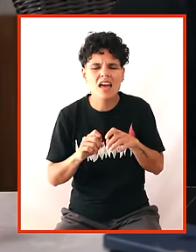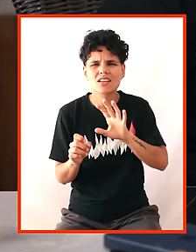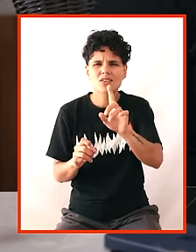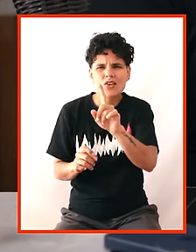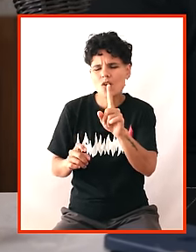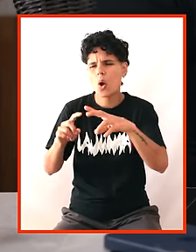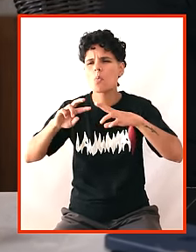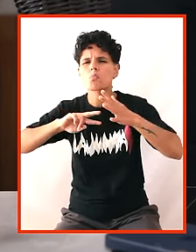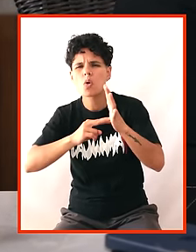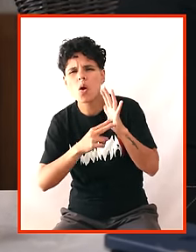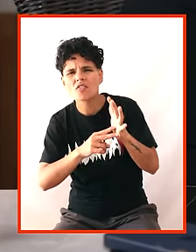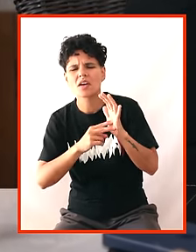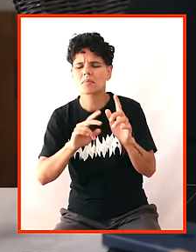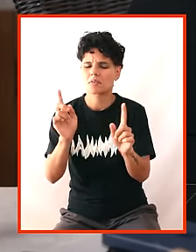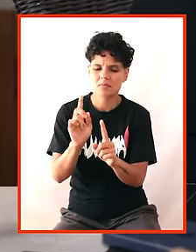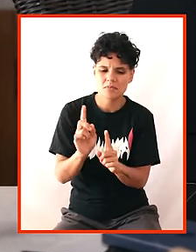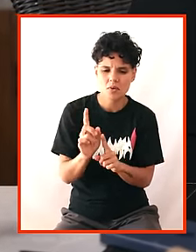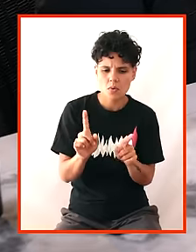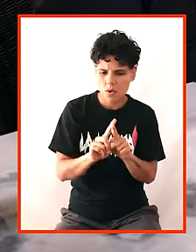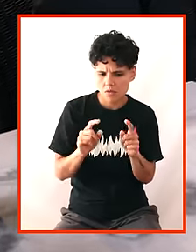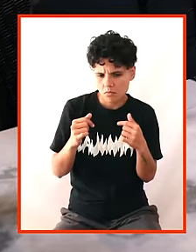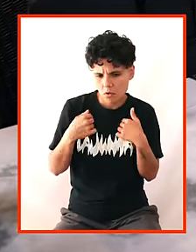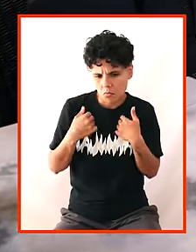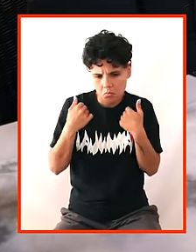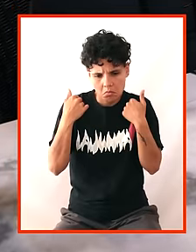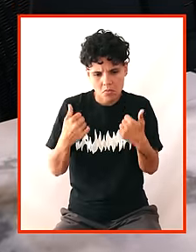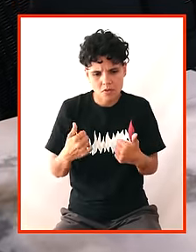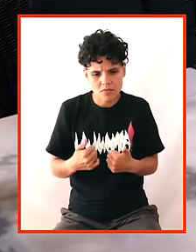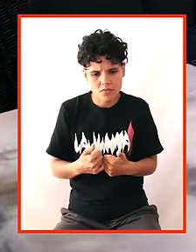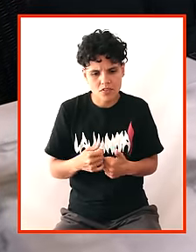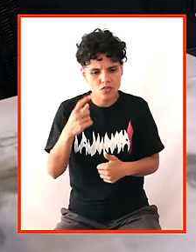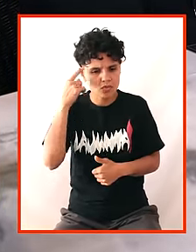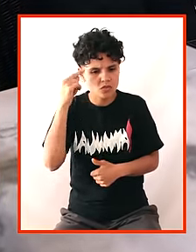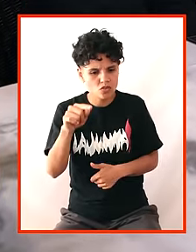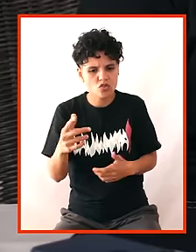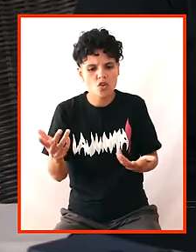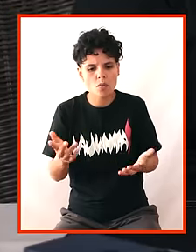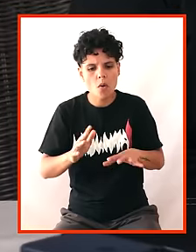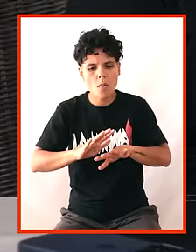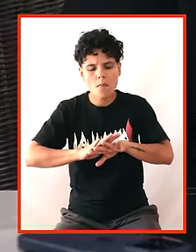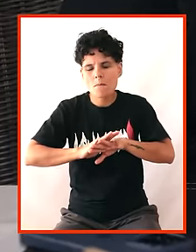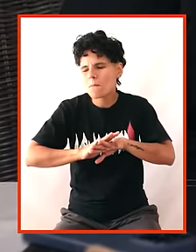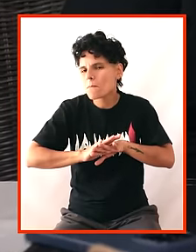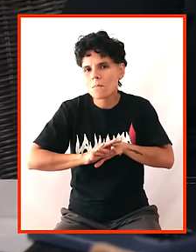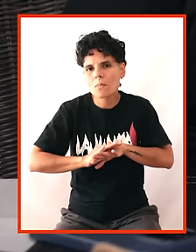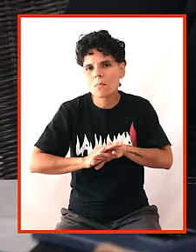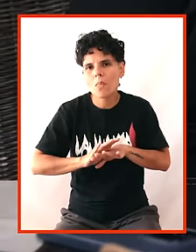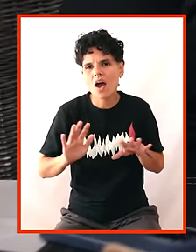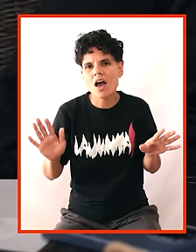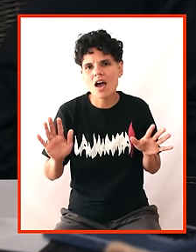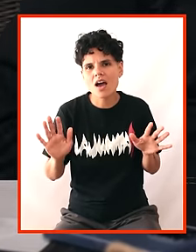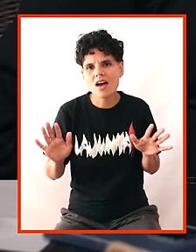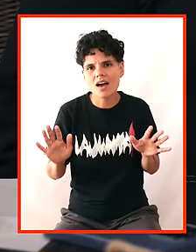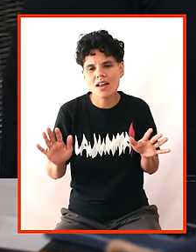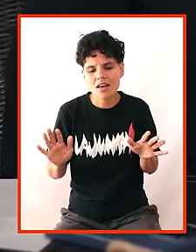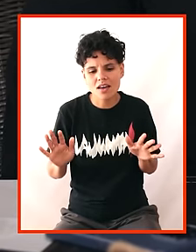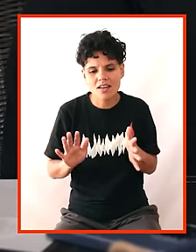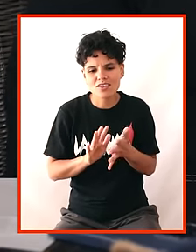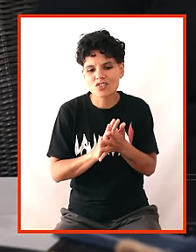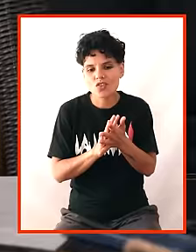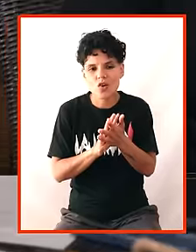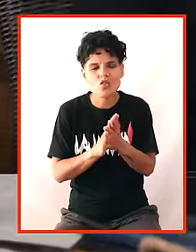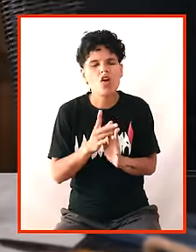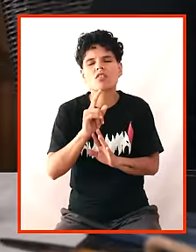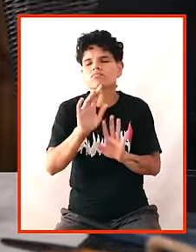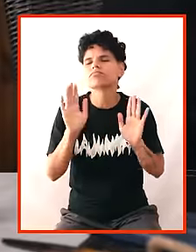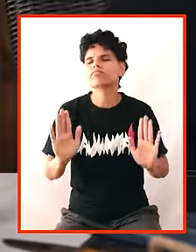Mauro es como súper valiente igual, ¿no? Parar todo, decir, putz, que quiero que mis hijos crezcan acá, todo. Dejar algo seguro.